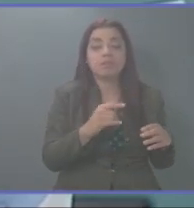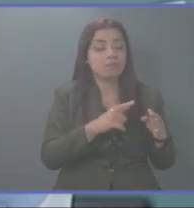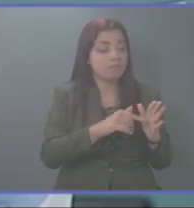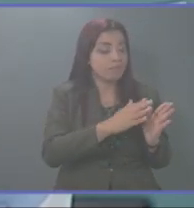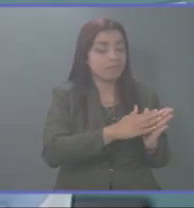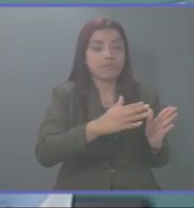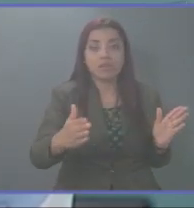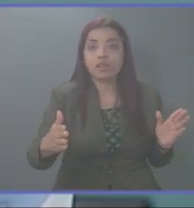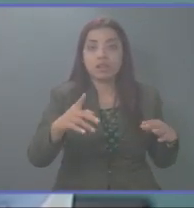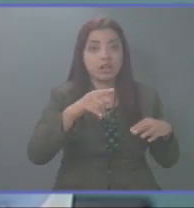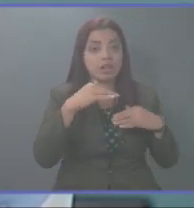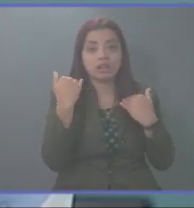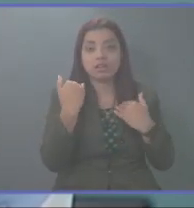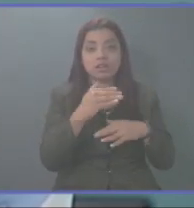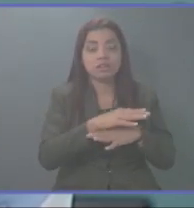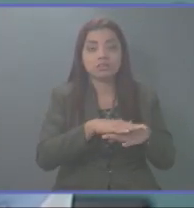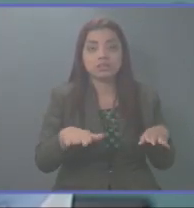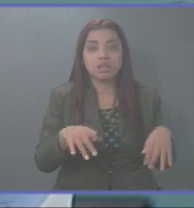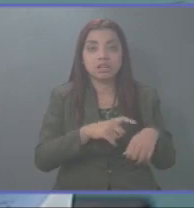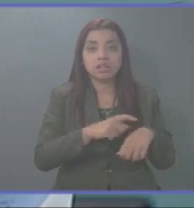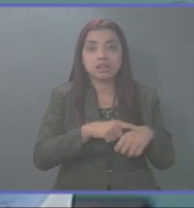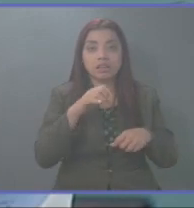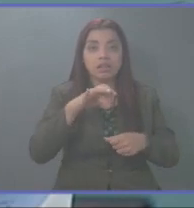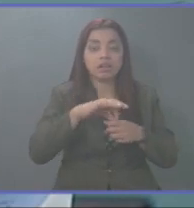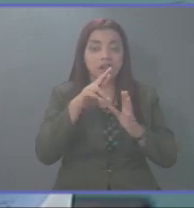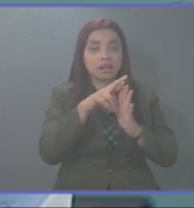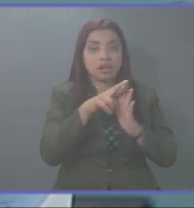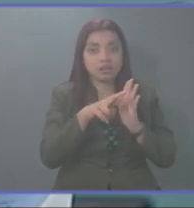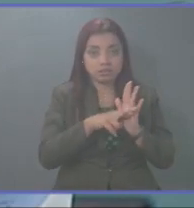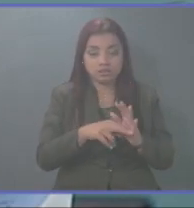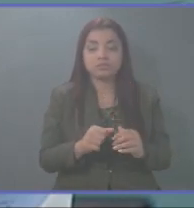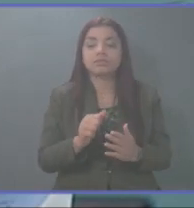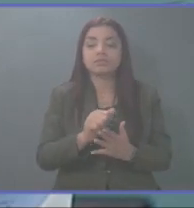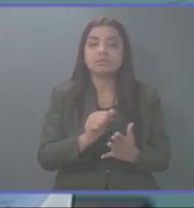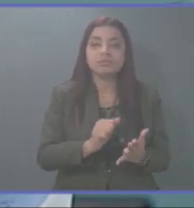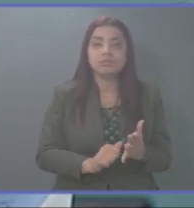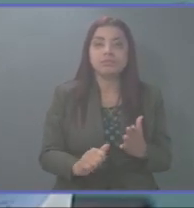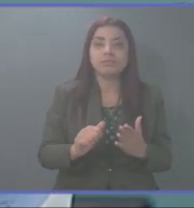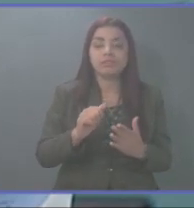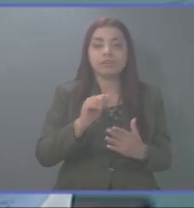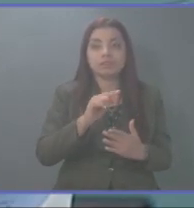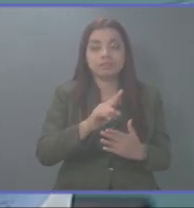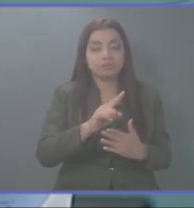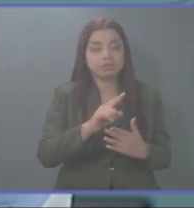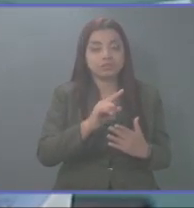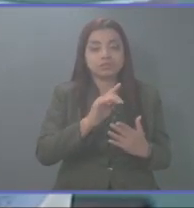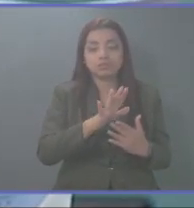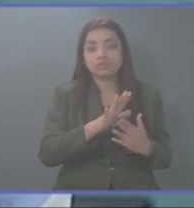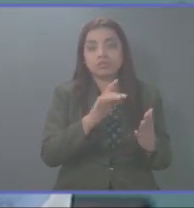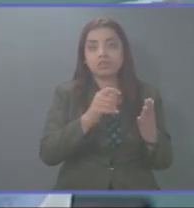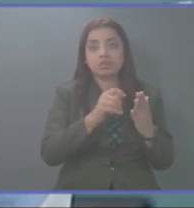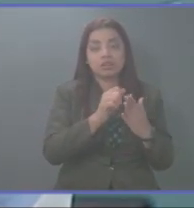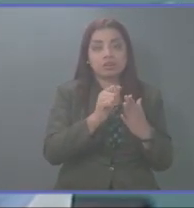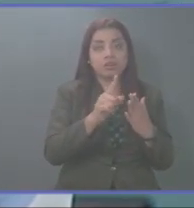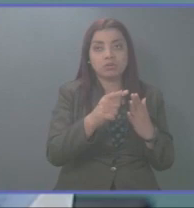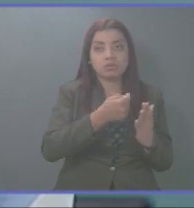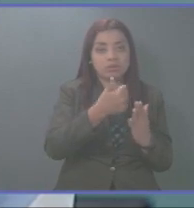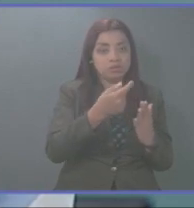registro electoral. Artículo 5. Refórmase el numeral 1 del artículo 7 de la siguiente